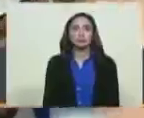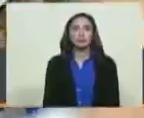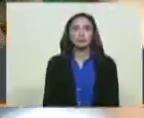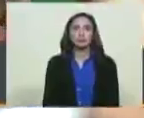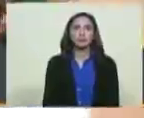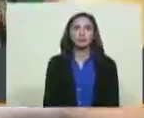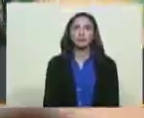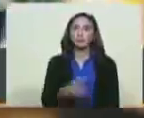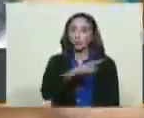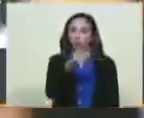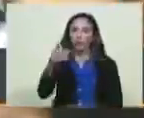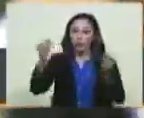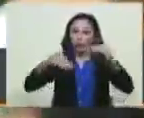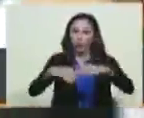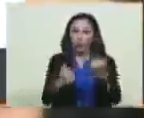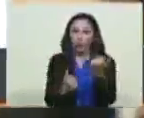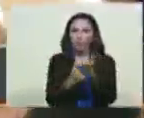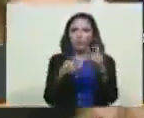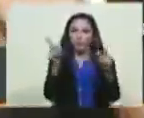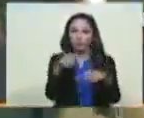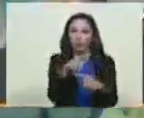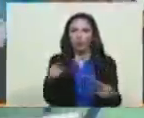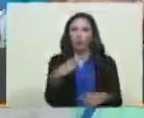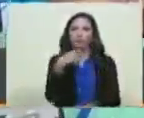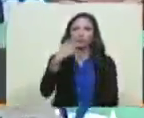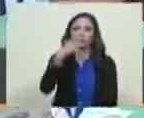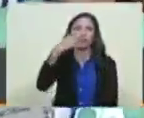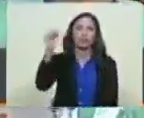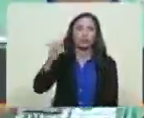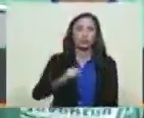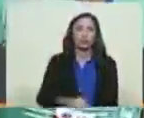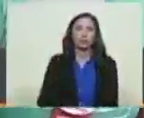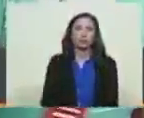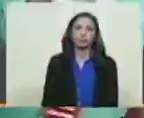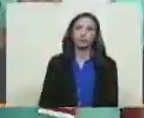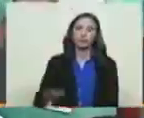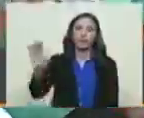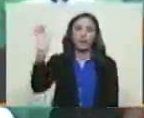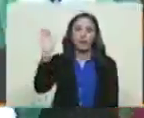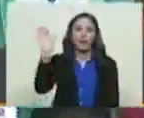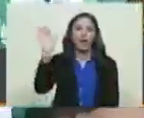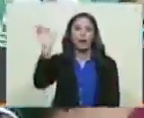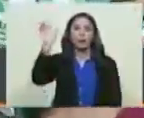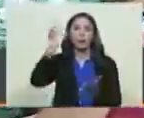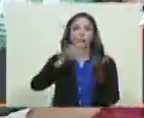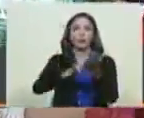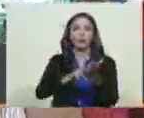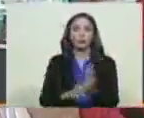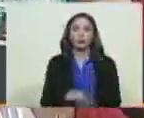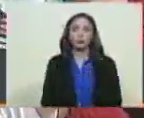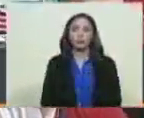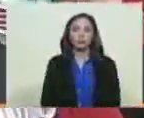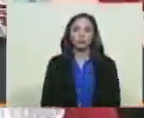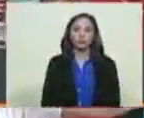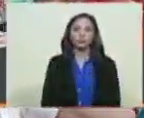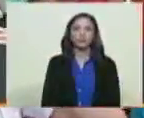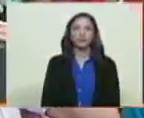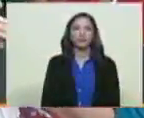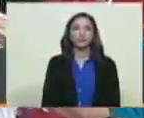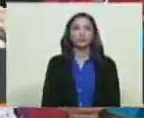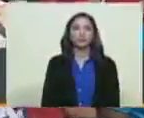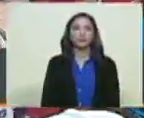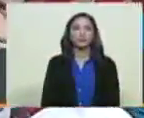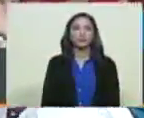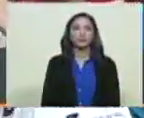están de acuerdo con la señal de costumbre aprobado